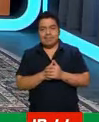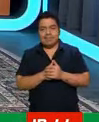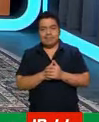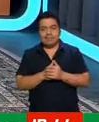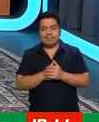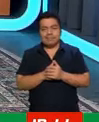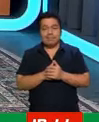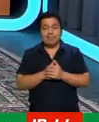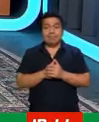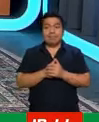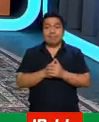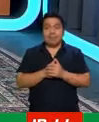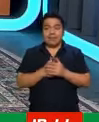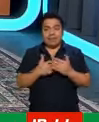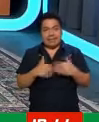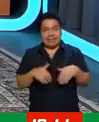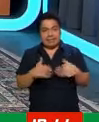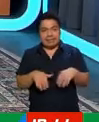Órale,